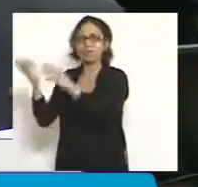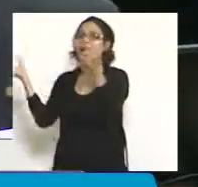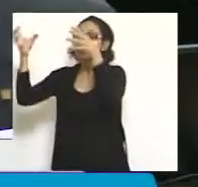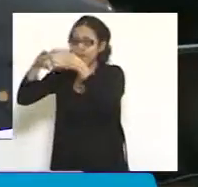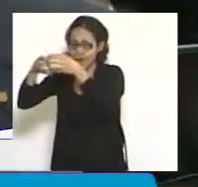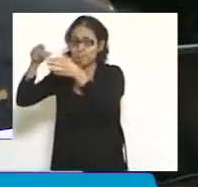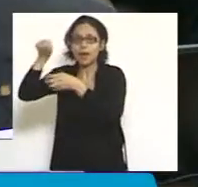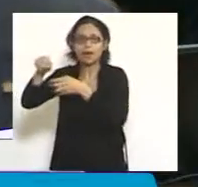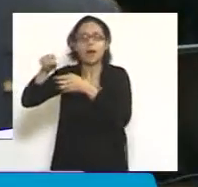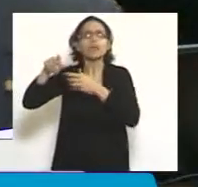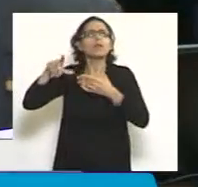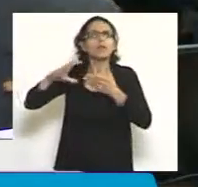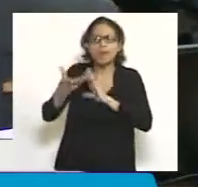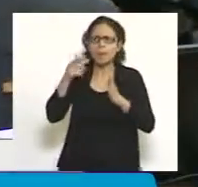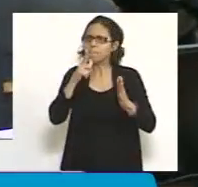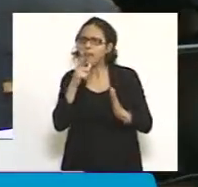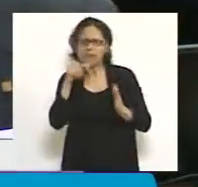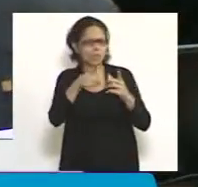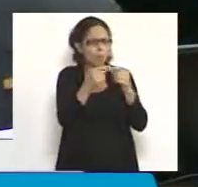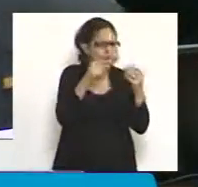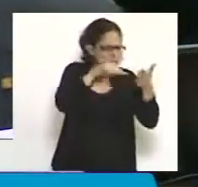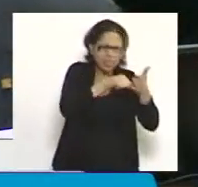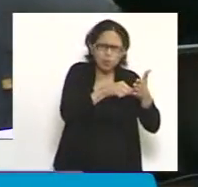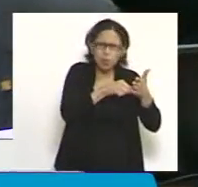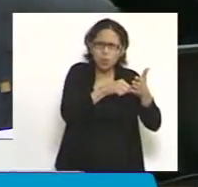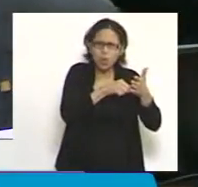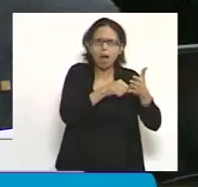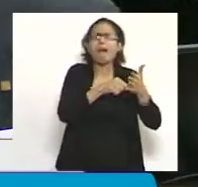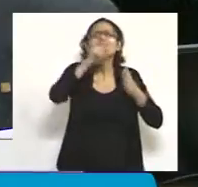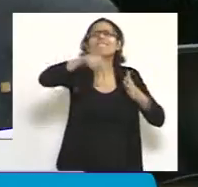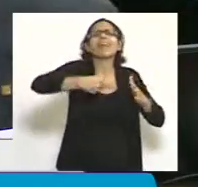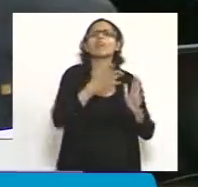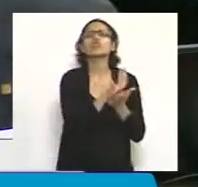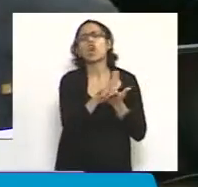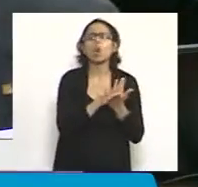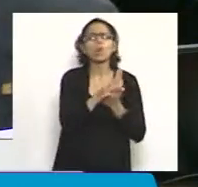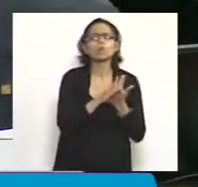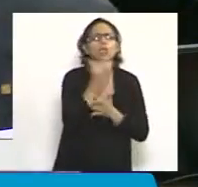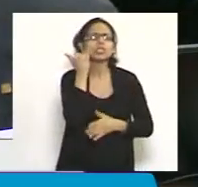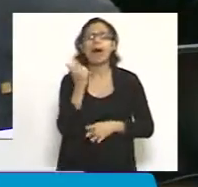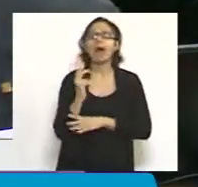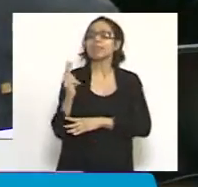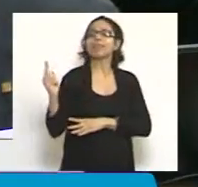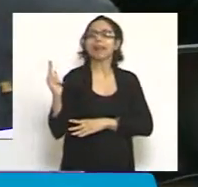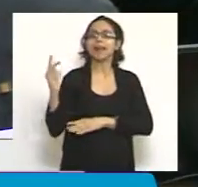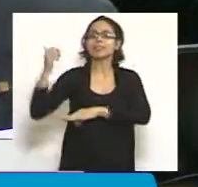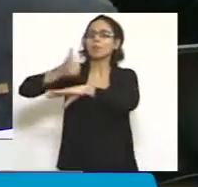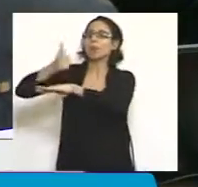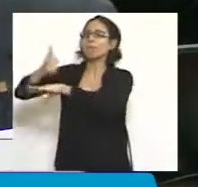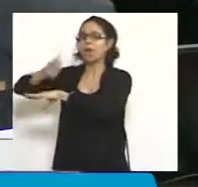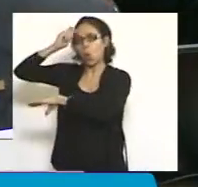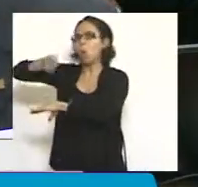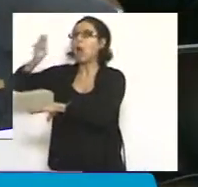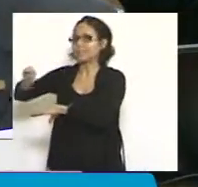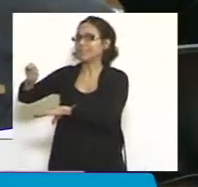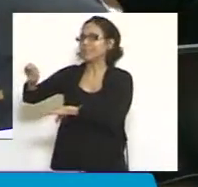claramente pareciera que este artículo viene a darle la solución a esos 3 jueces que ya han sido